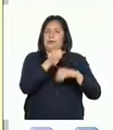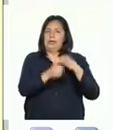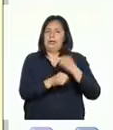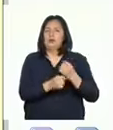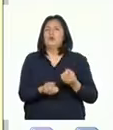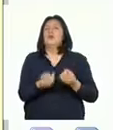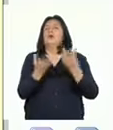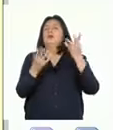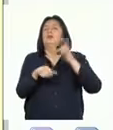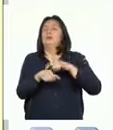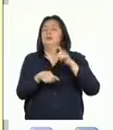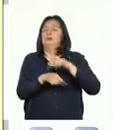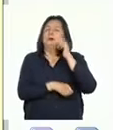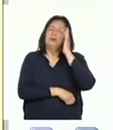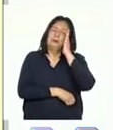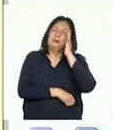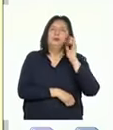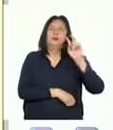habrá dormido